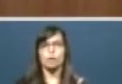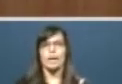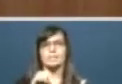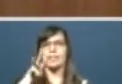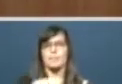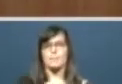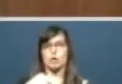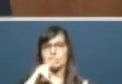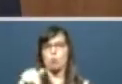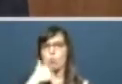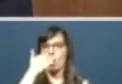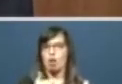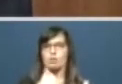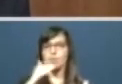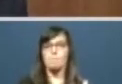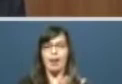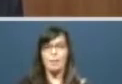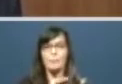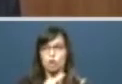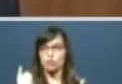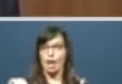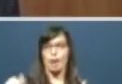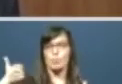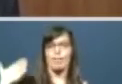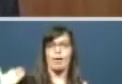de euros para una inversión aprobada de 71